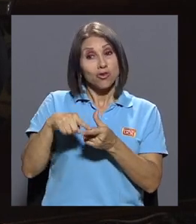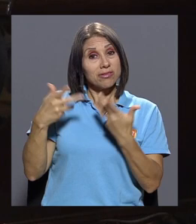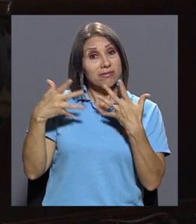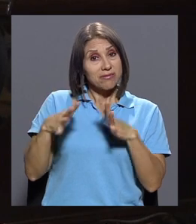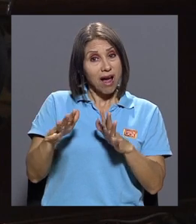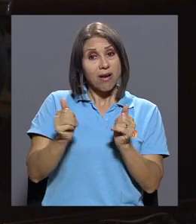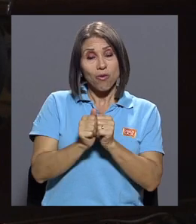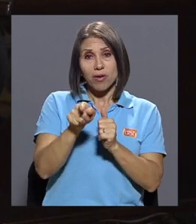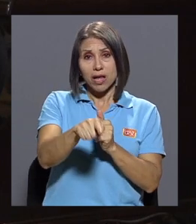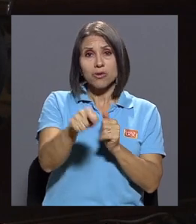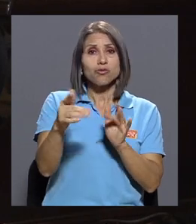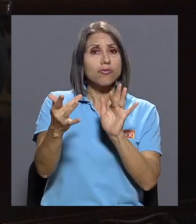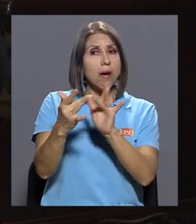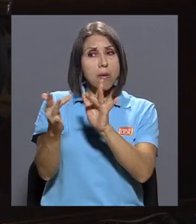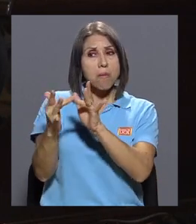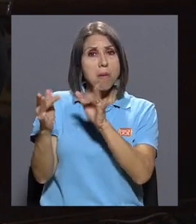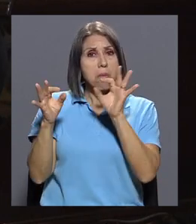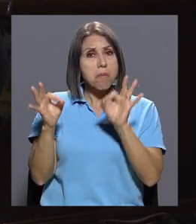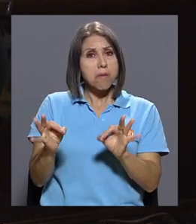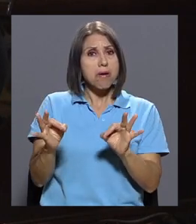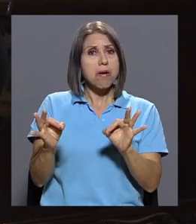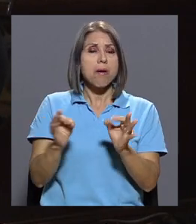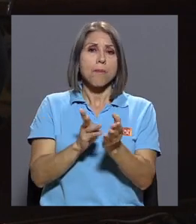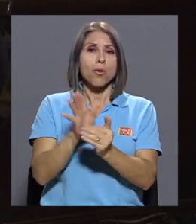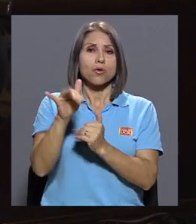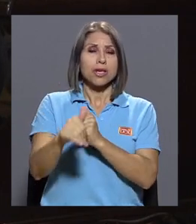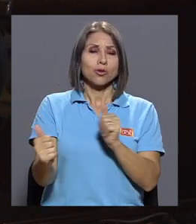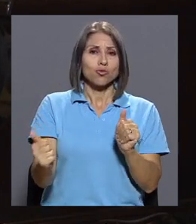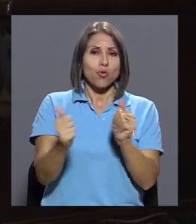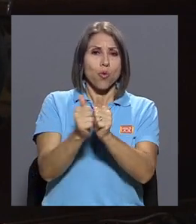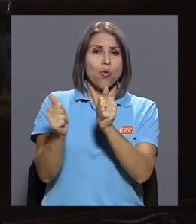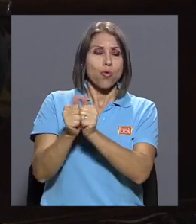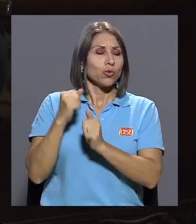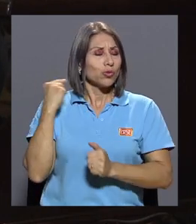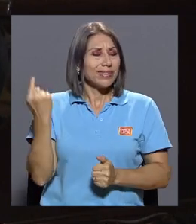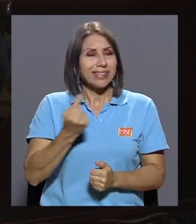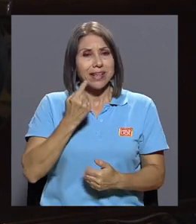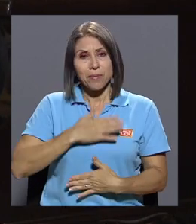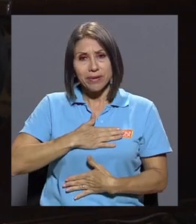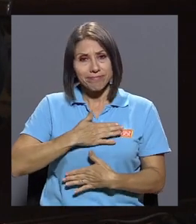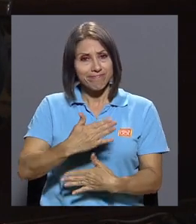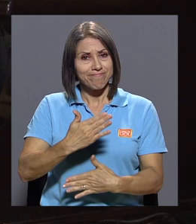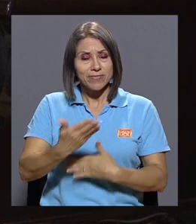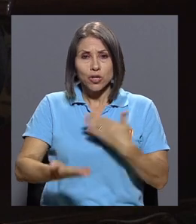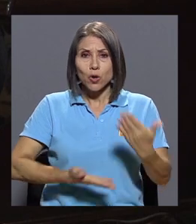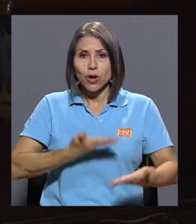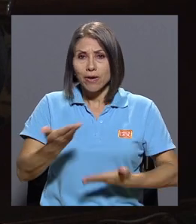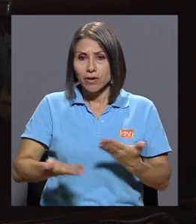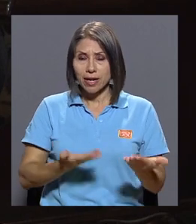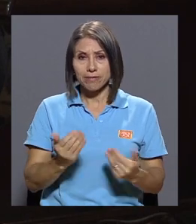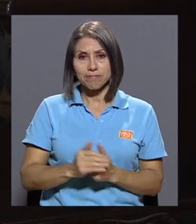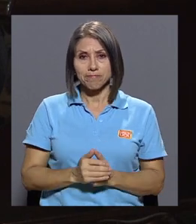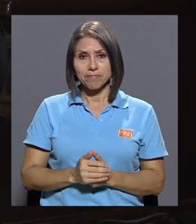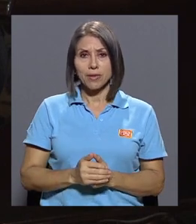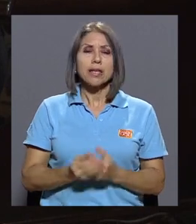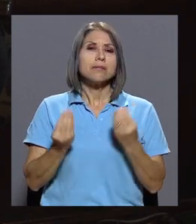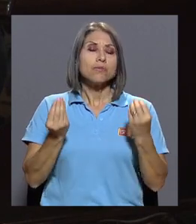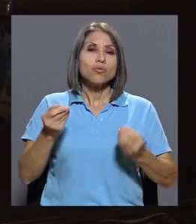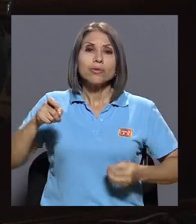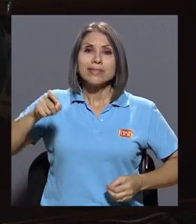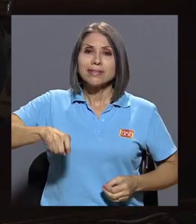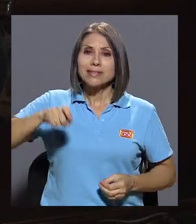buen contacto y hacemos proyectos conjuntos. Estamos a la orden siempre para colaborar, porque es